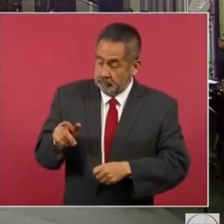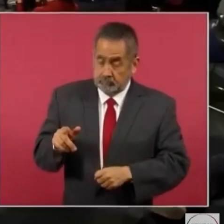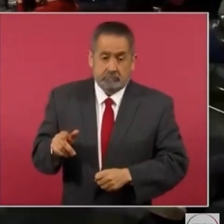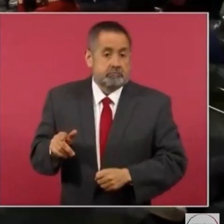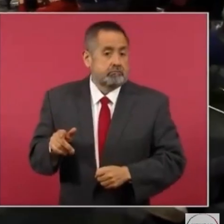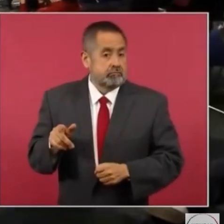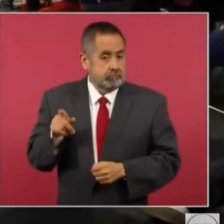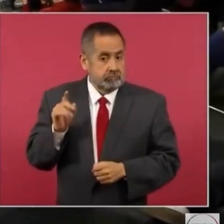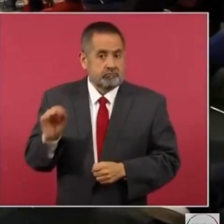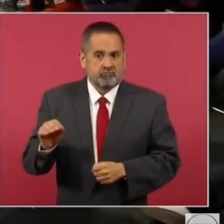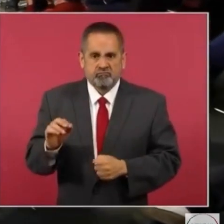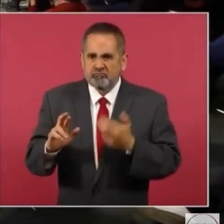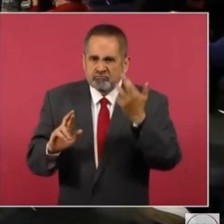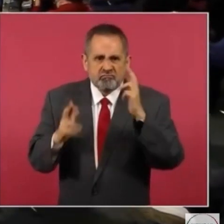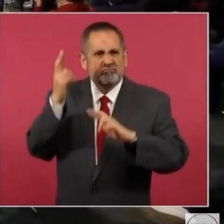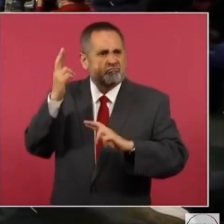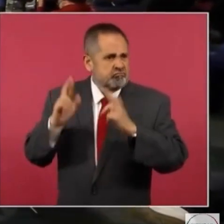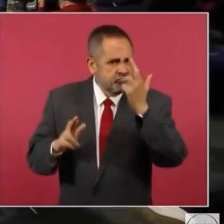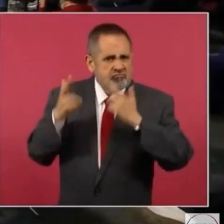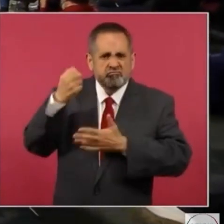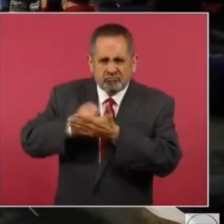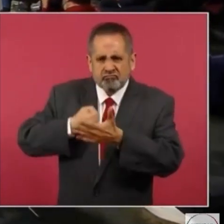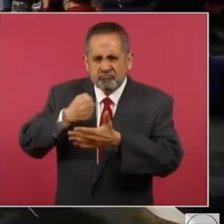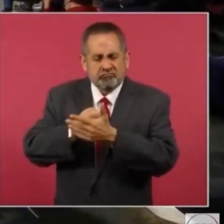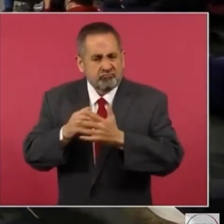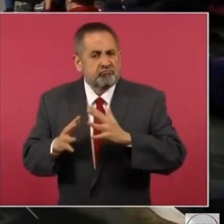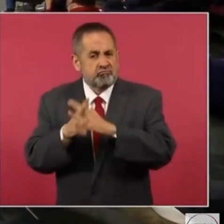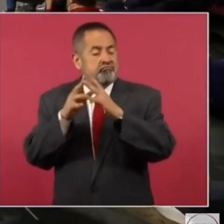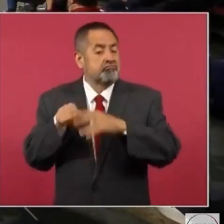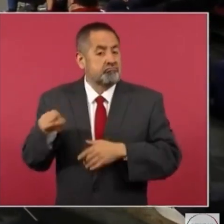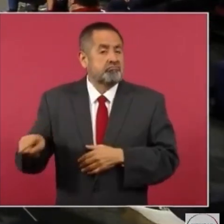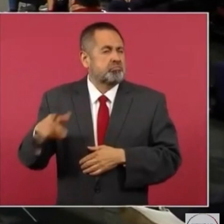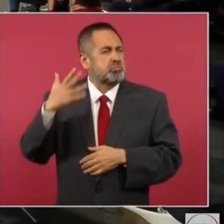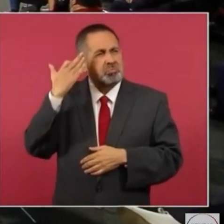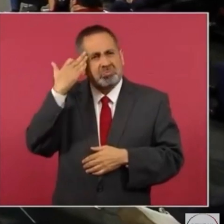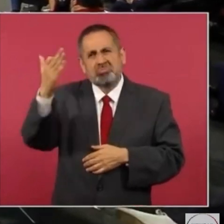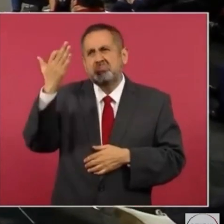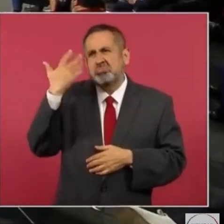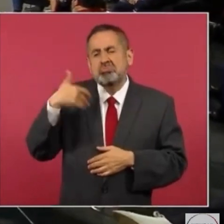fue revolucionario desde la época